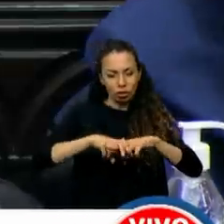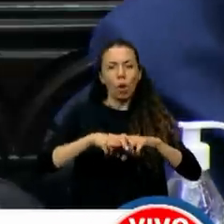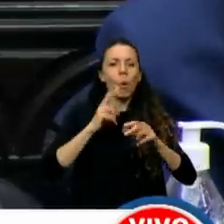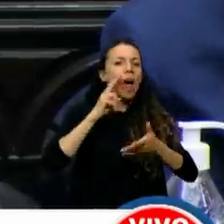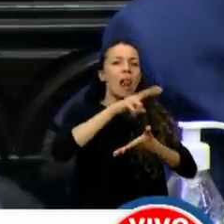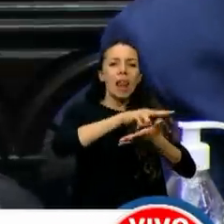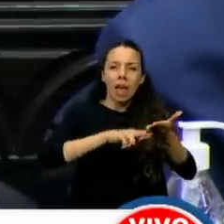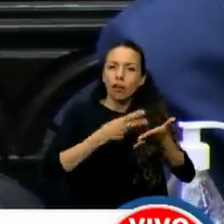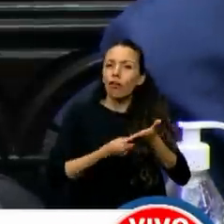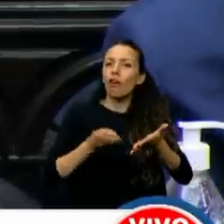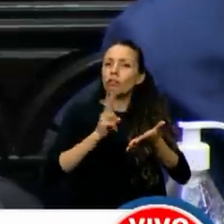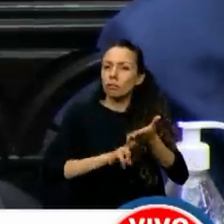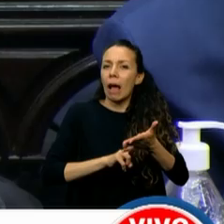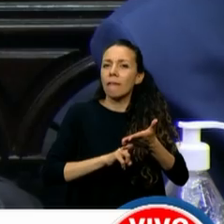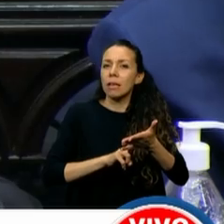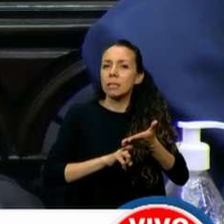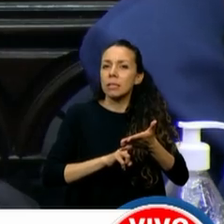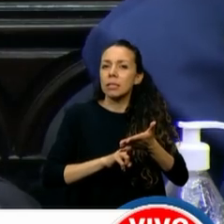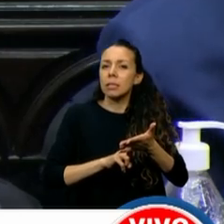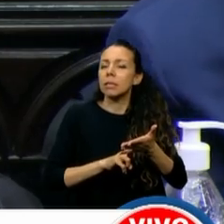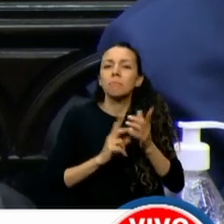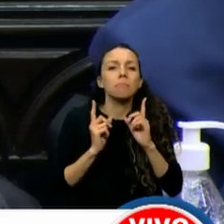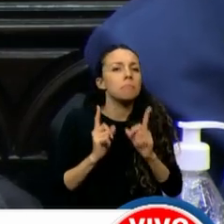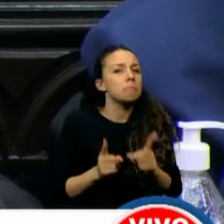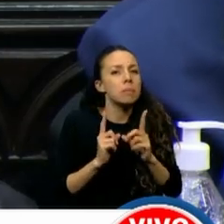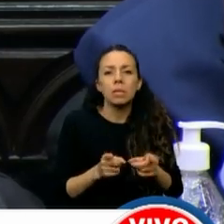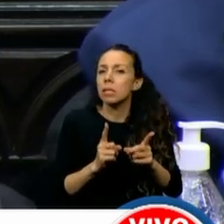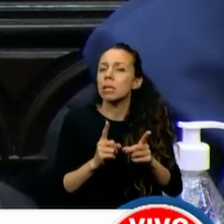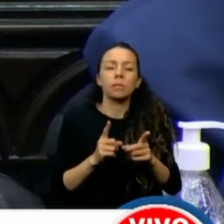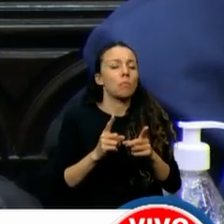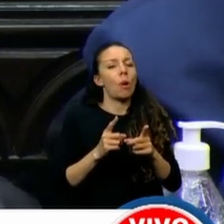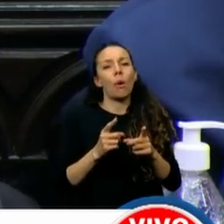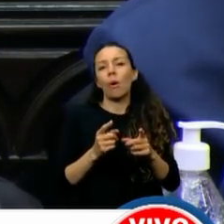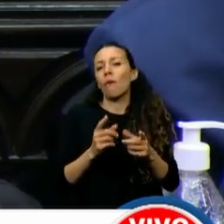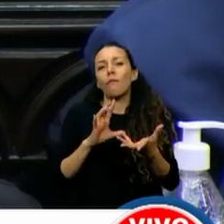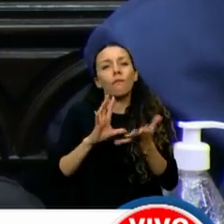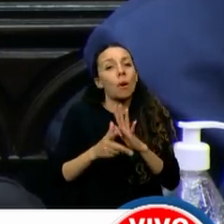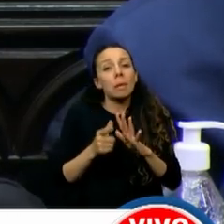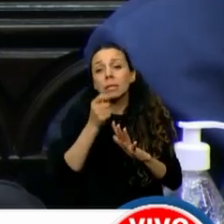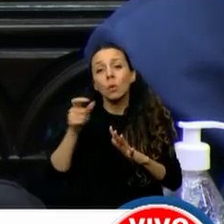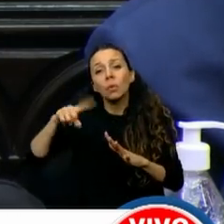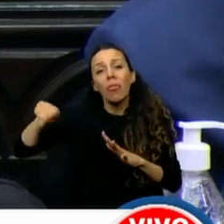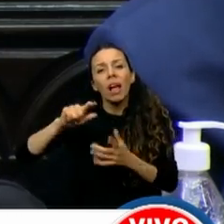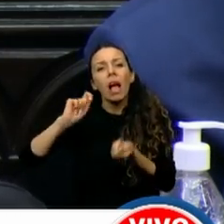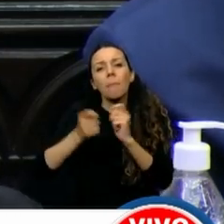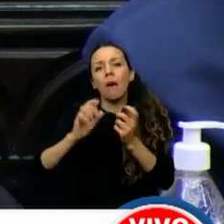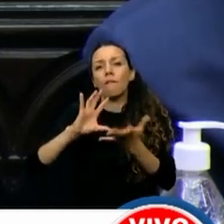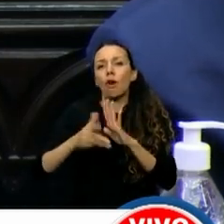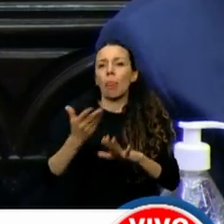y sabremos que nada habrá cambiado si no se trata en esta forma de gobernar muchísimas gracias